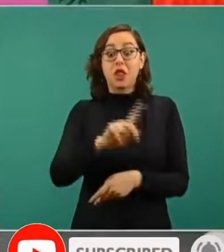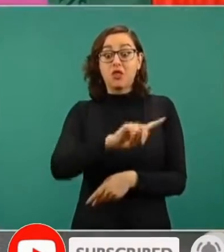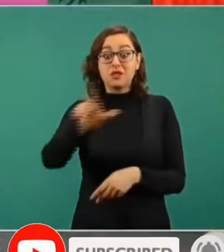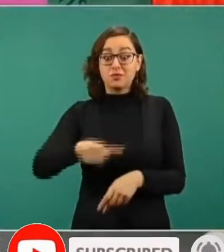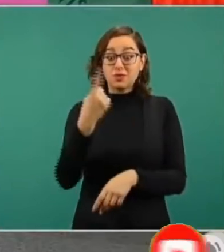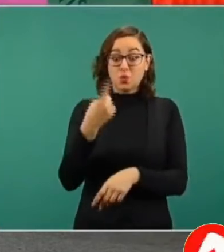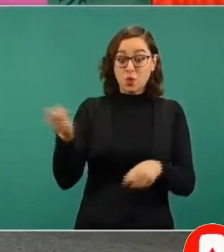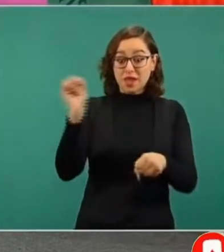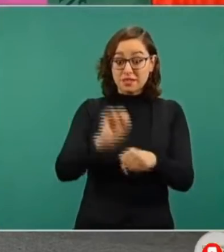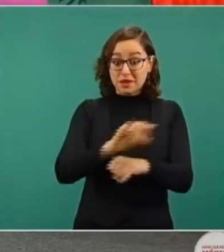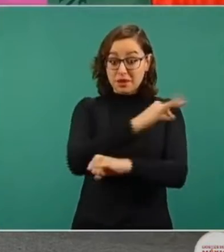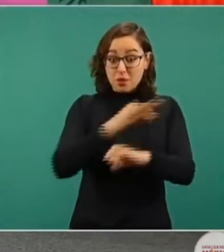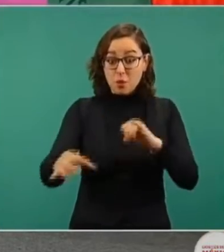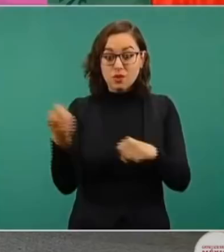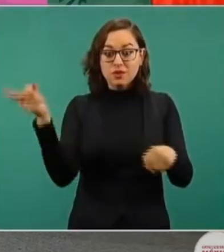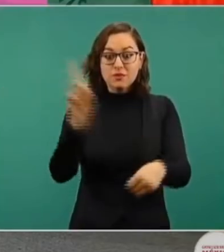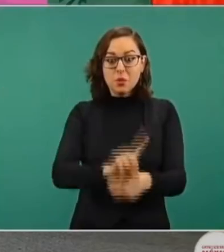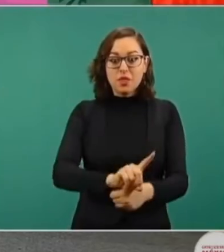bajo y recibieron un precio caro.